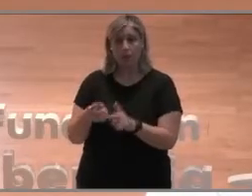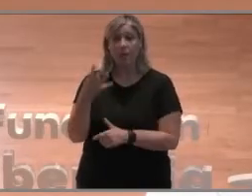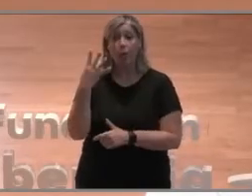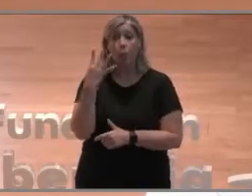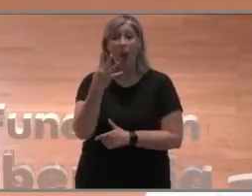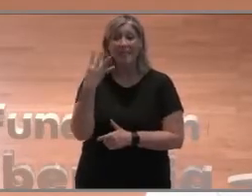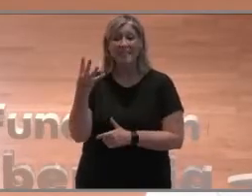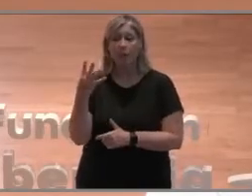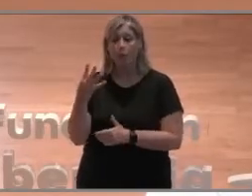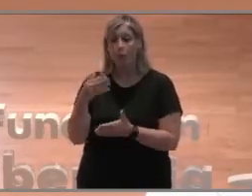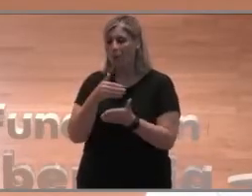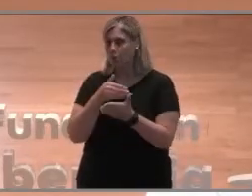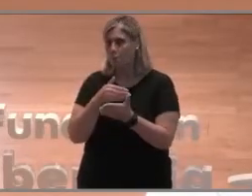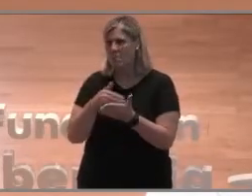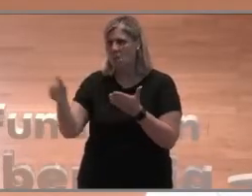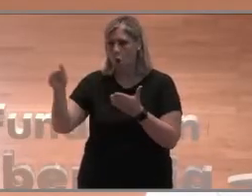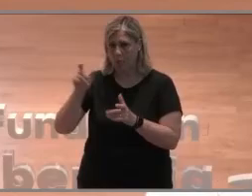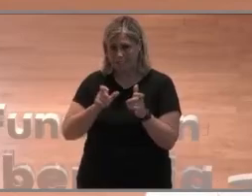millones de habitantes.